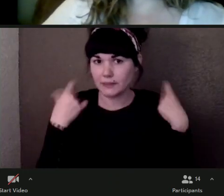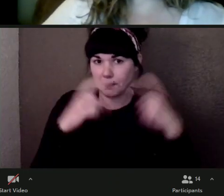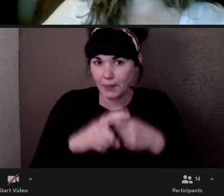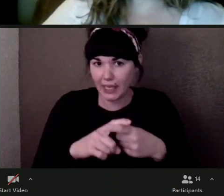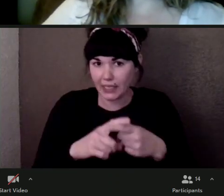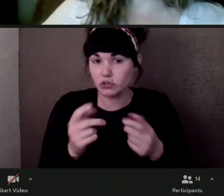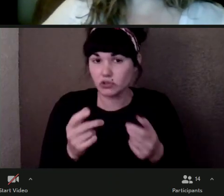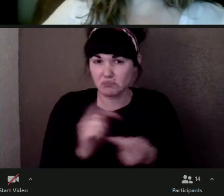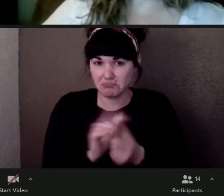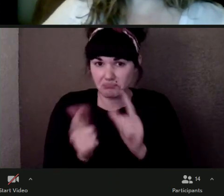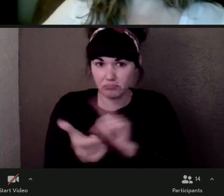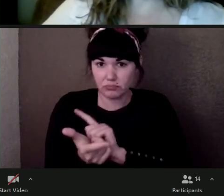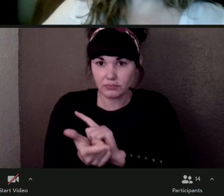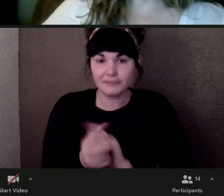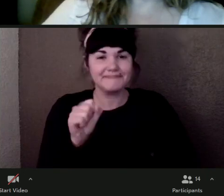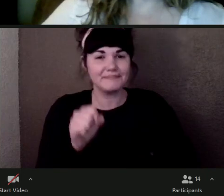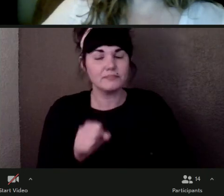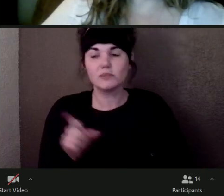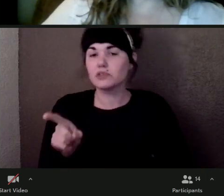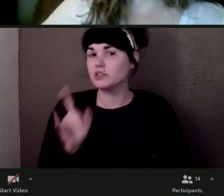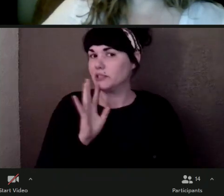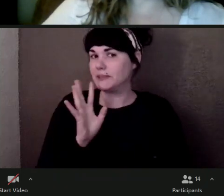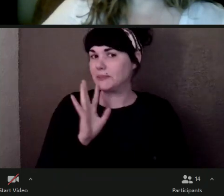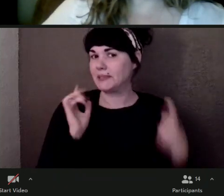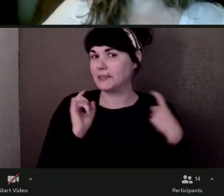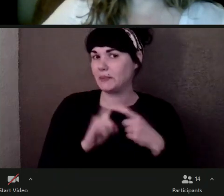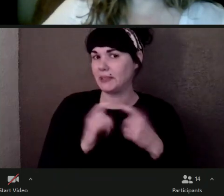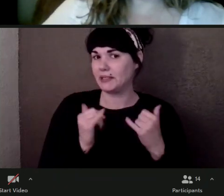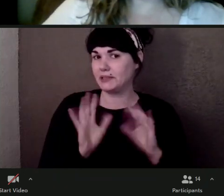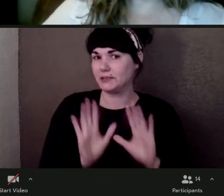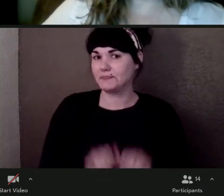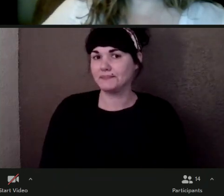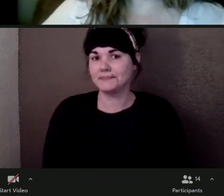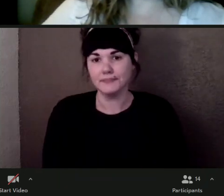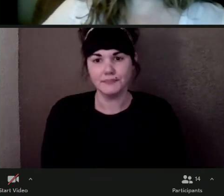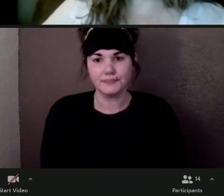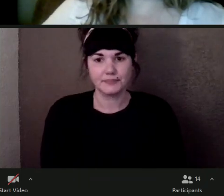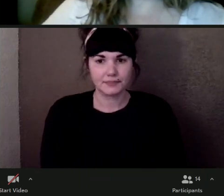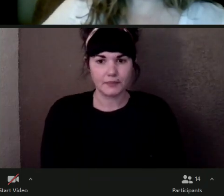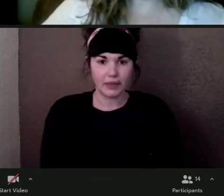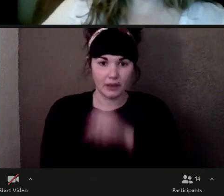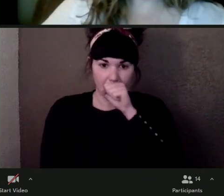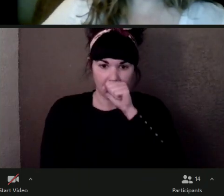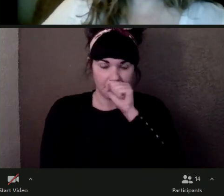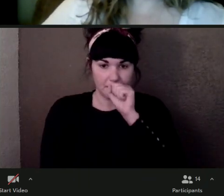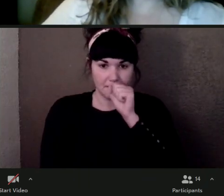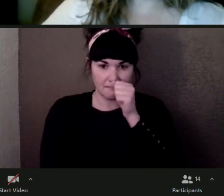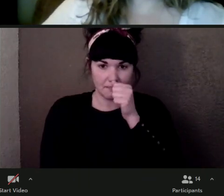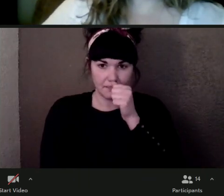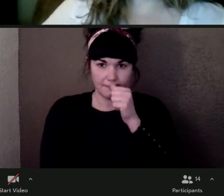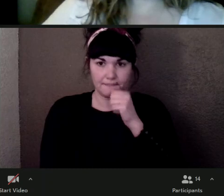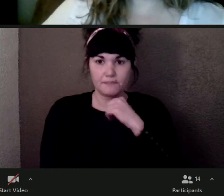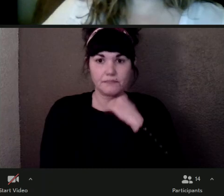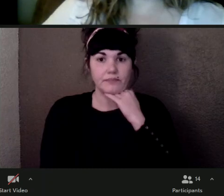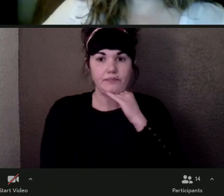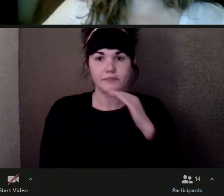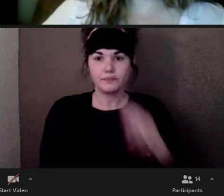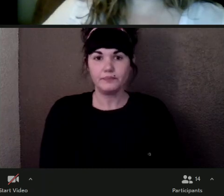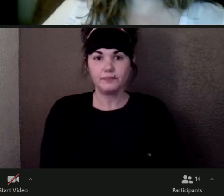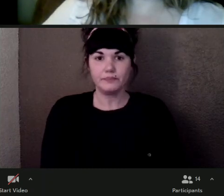ocupas la traducción en español, por favor busca en el chat o vaya al página de Detroit Hispanic Development